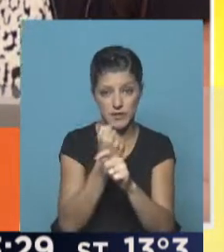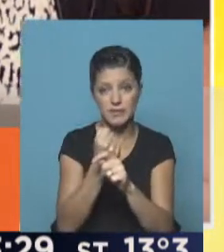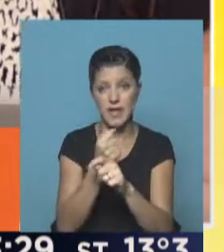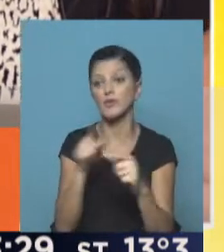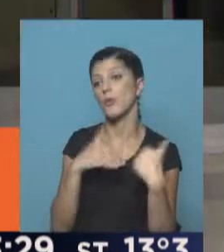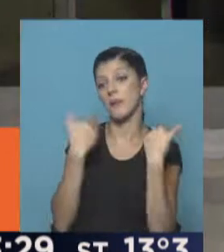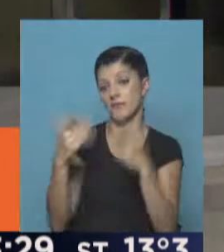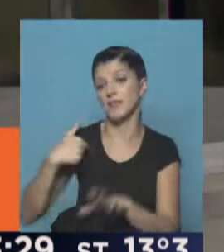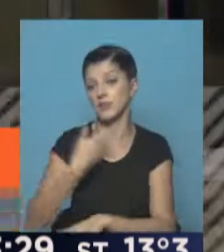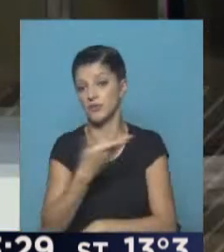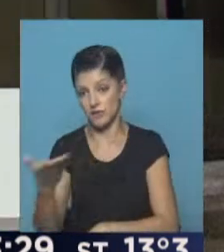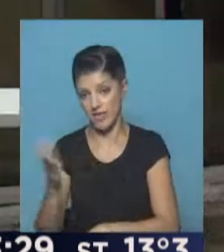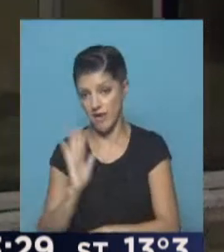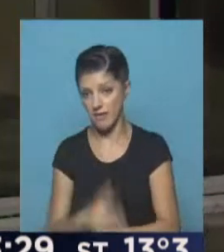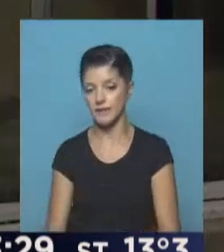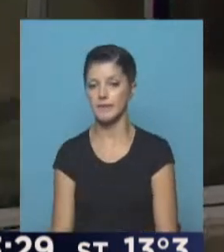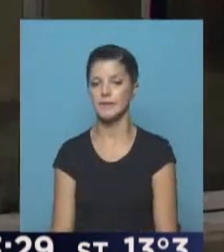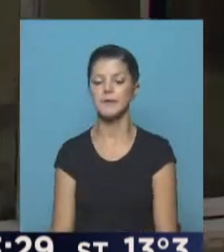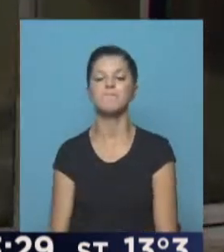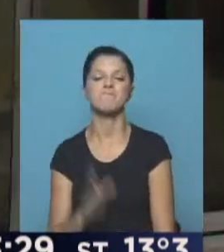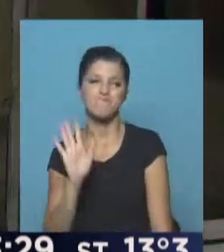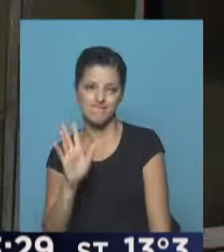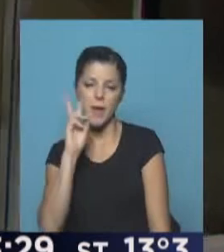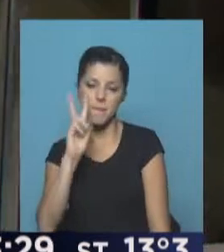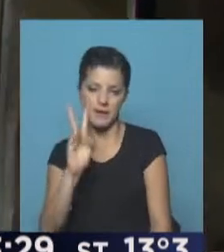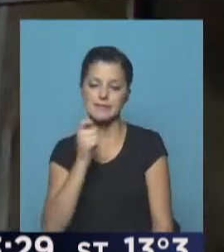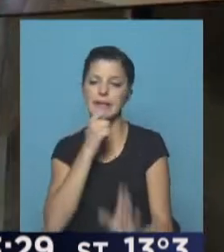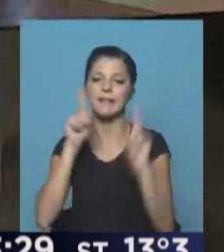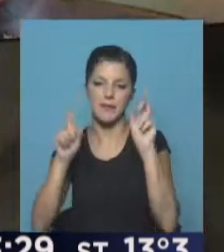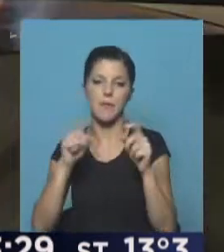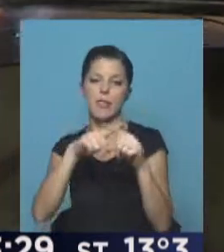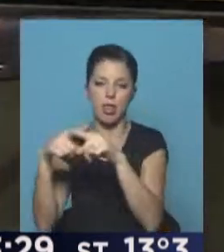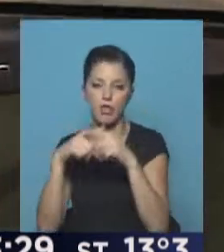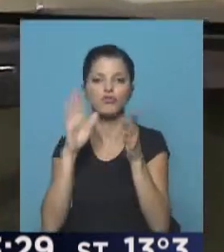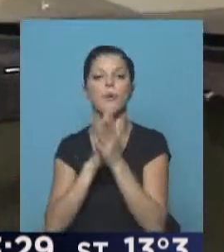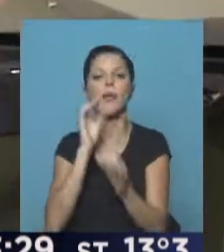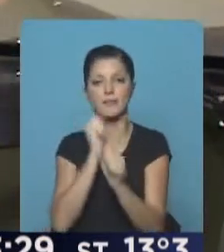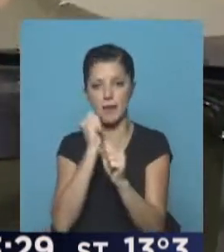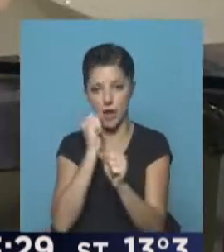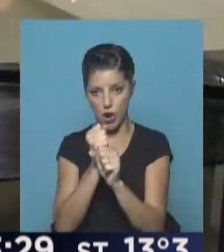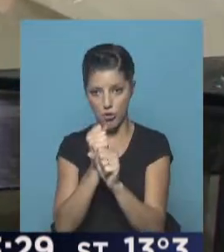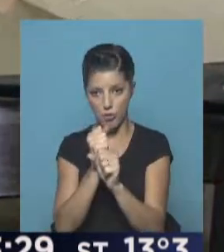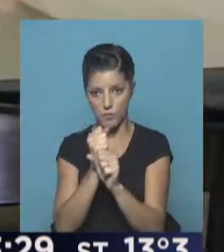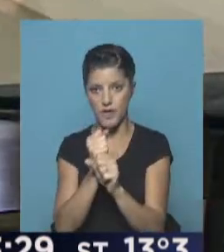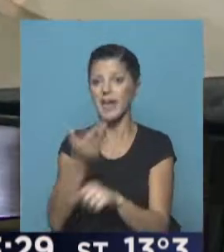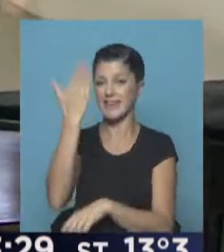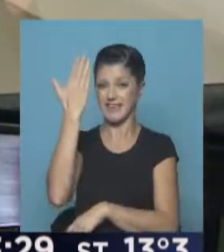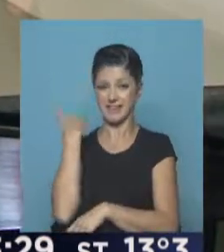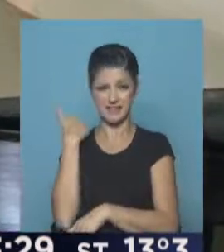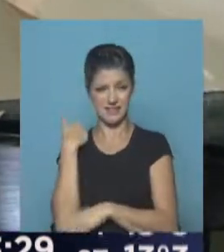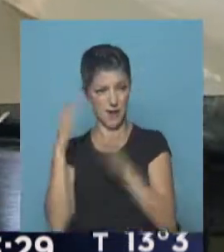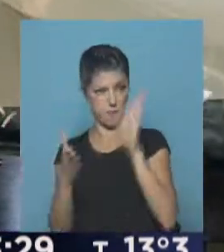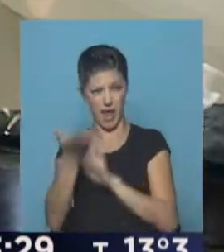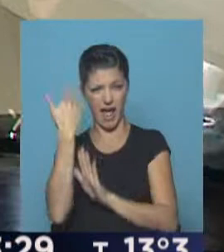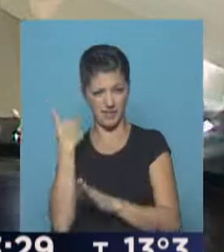ver si esta disputa por el empleo, por el tema del empleo, que justamente conversábamos con Mariano Turci en el bloque anterior, y que es